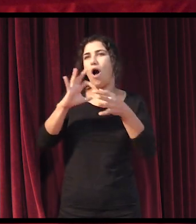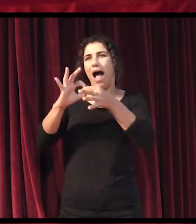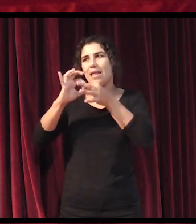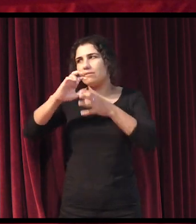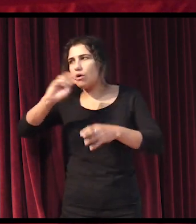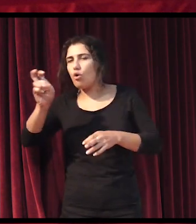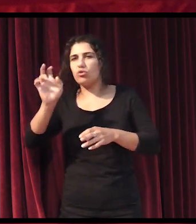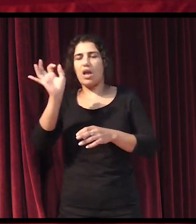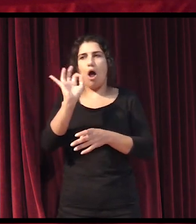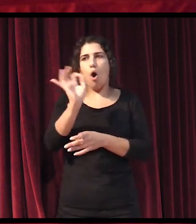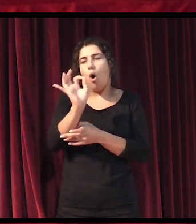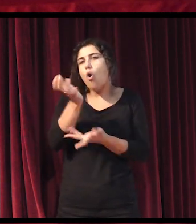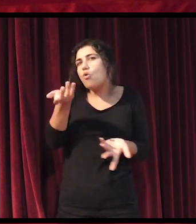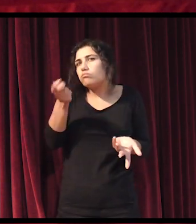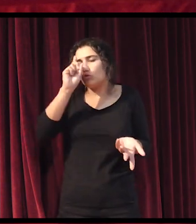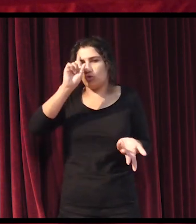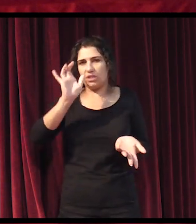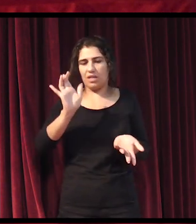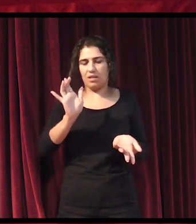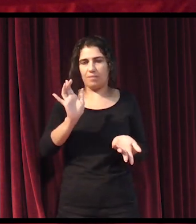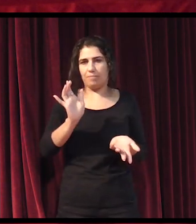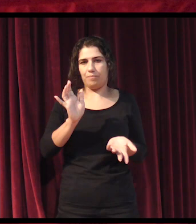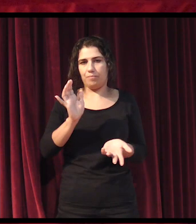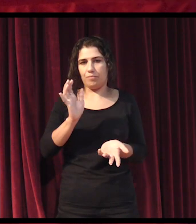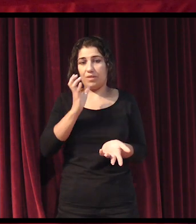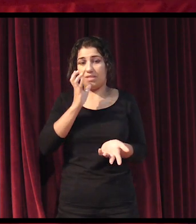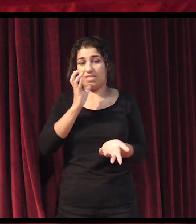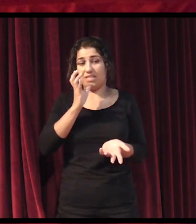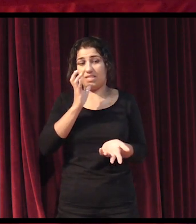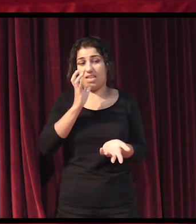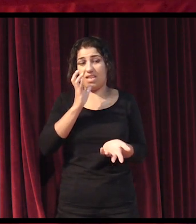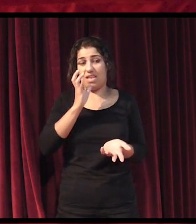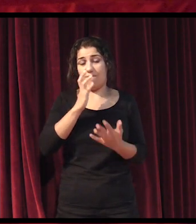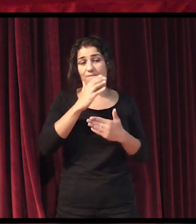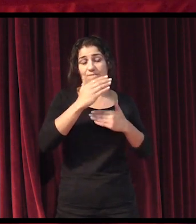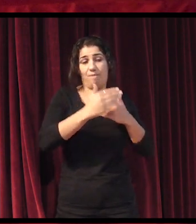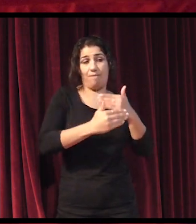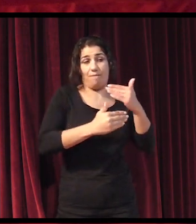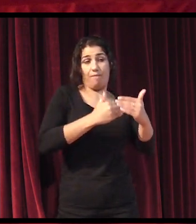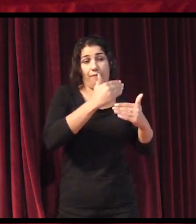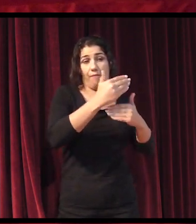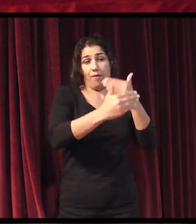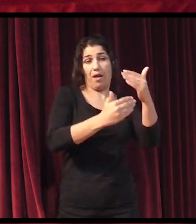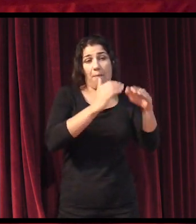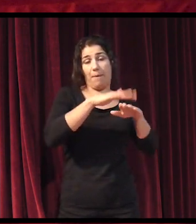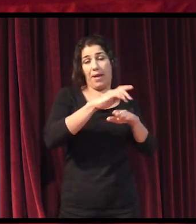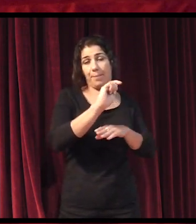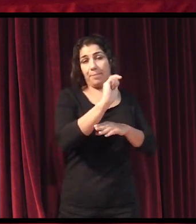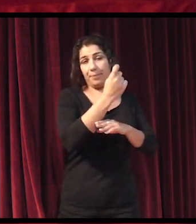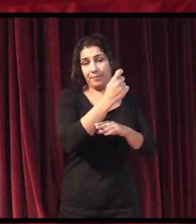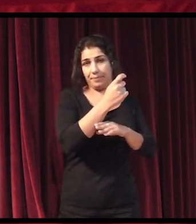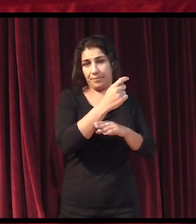Y mientras transcurre esa burocracia, que por experiencia sé que